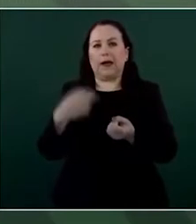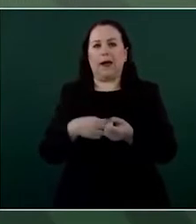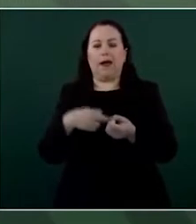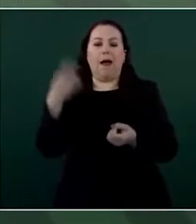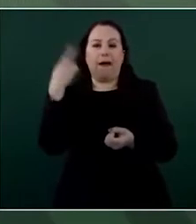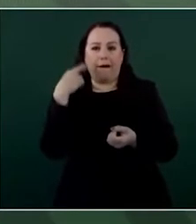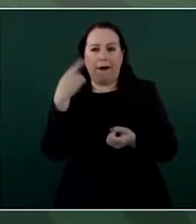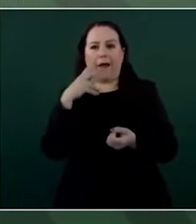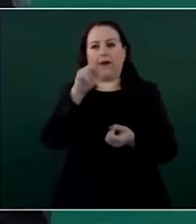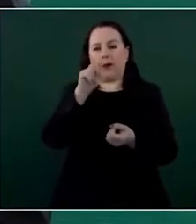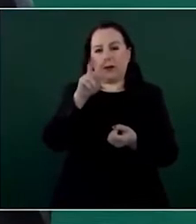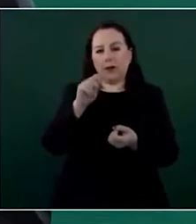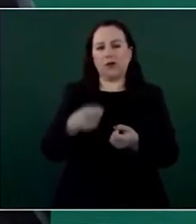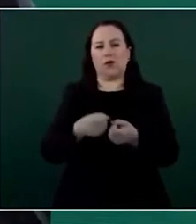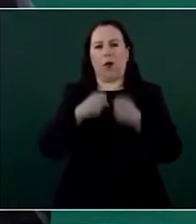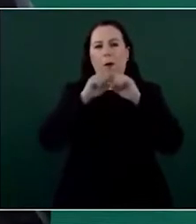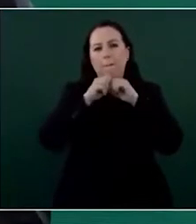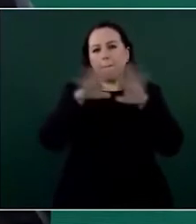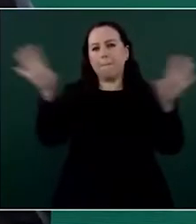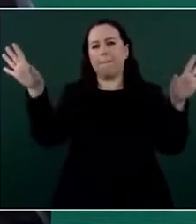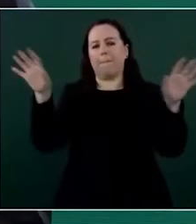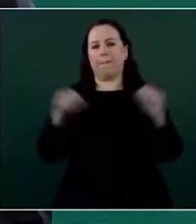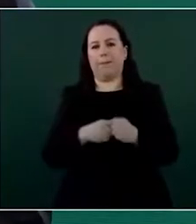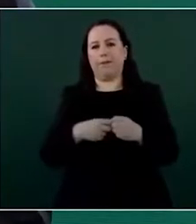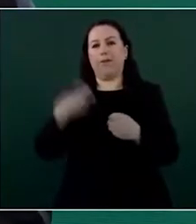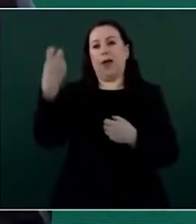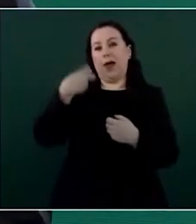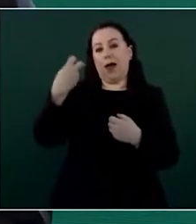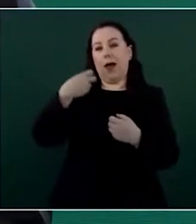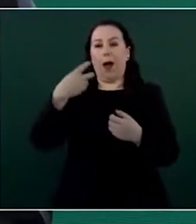publicidad en los medios.